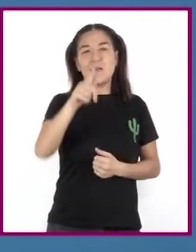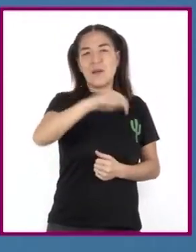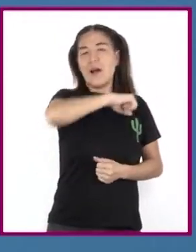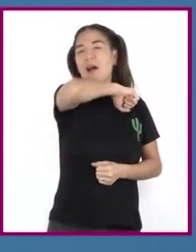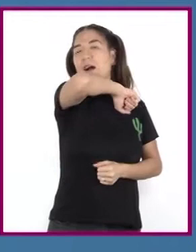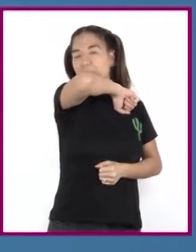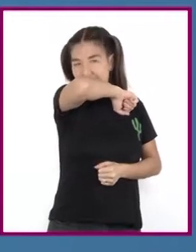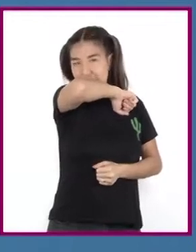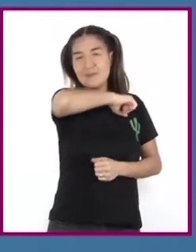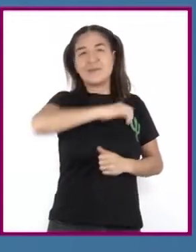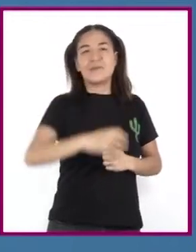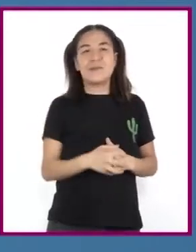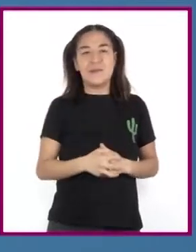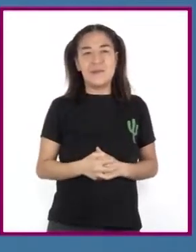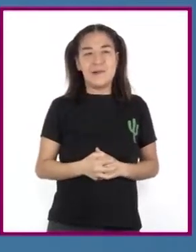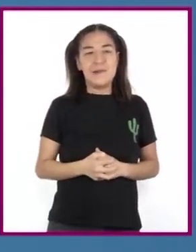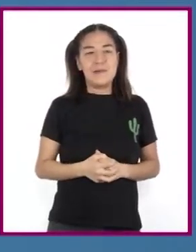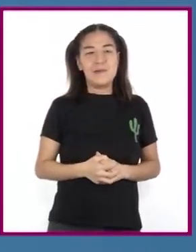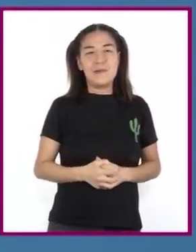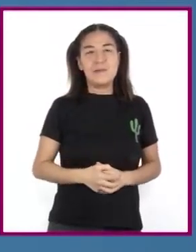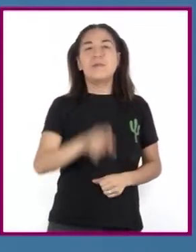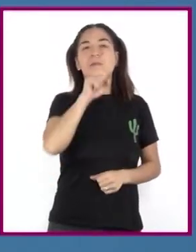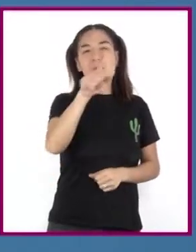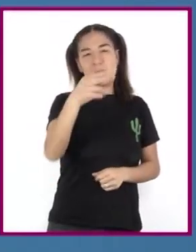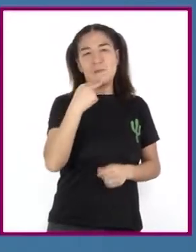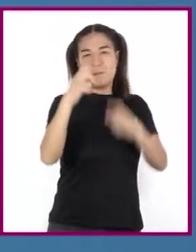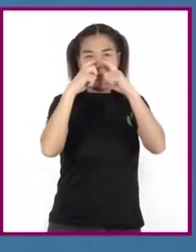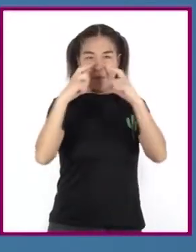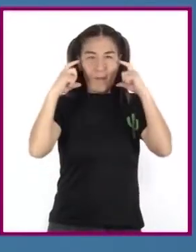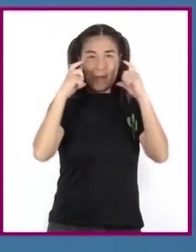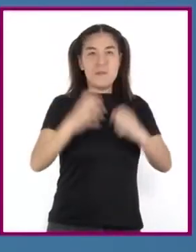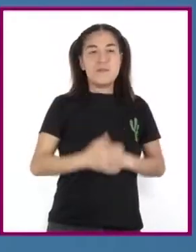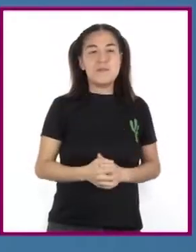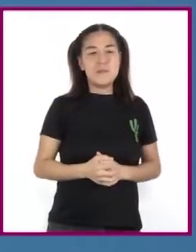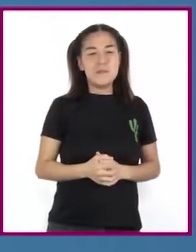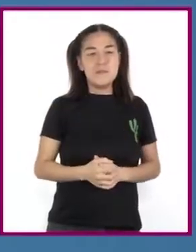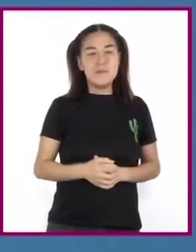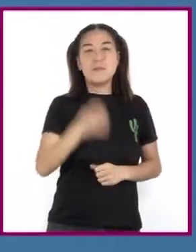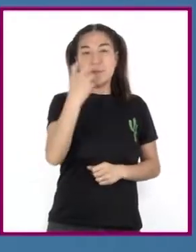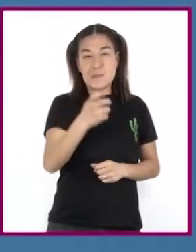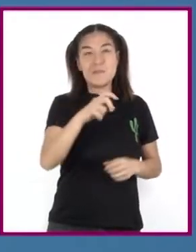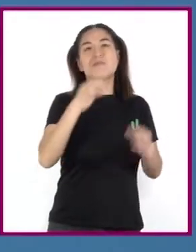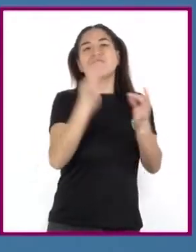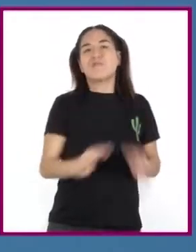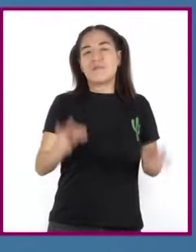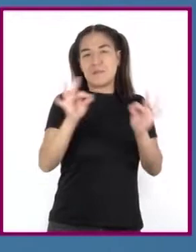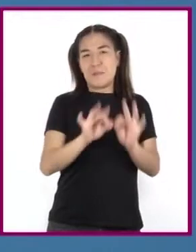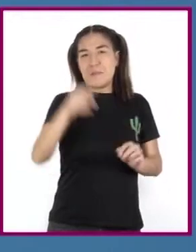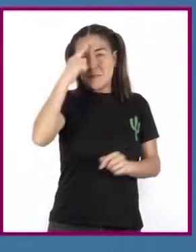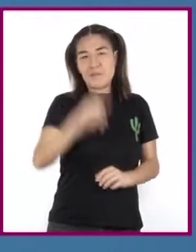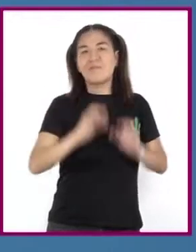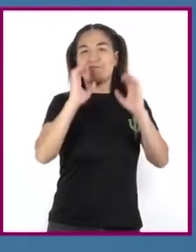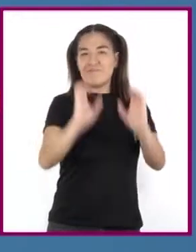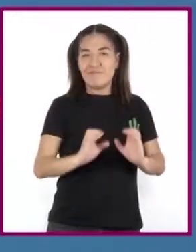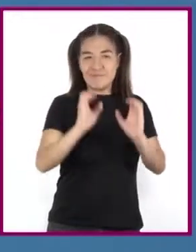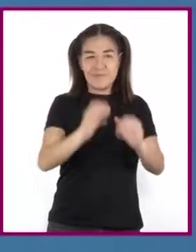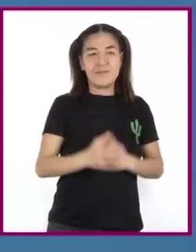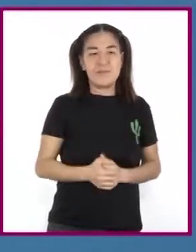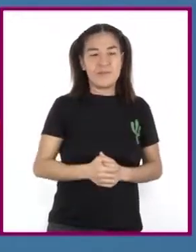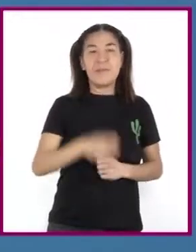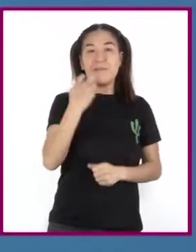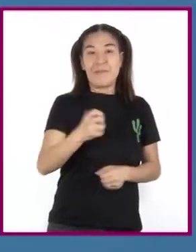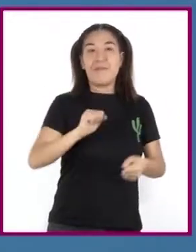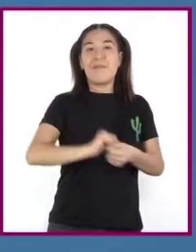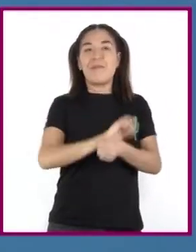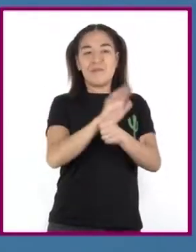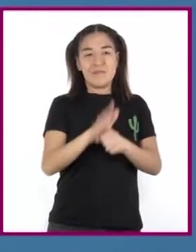de etiqueta y el uso de cubrebocas, ya que son indispensables para cuidarnos, pues la